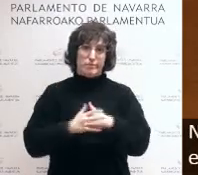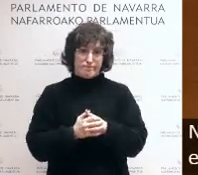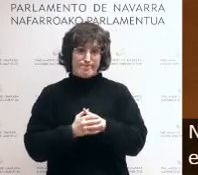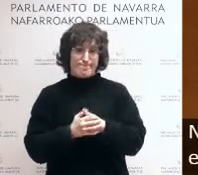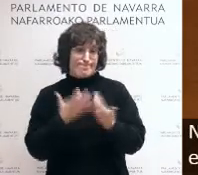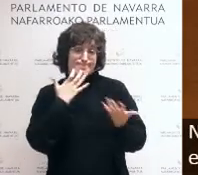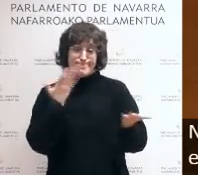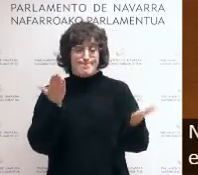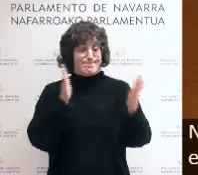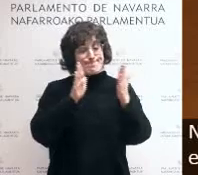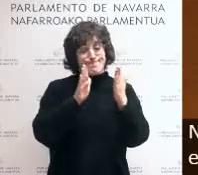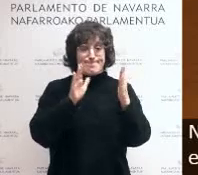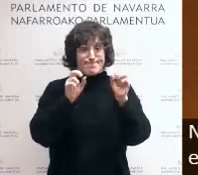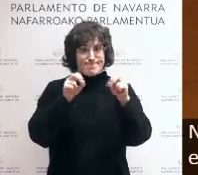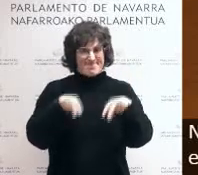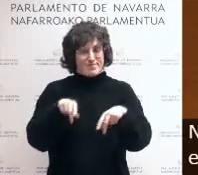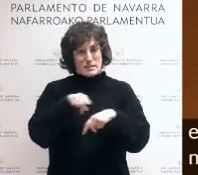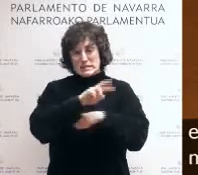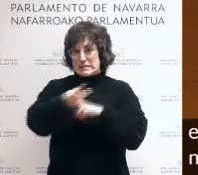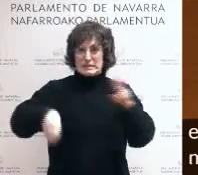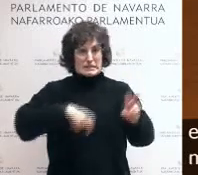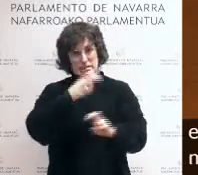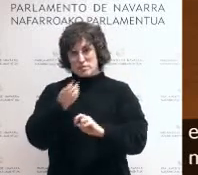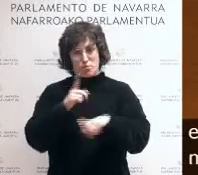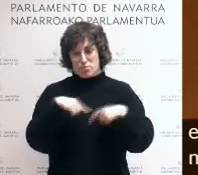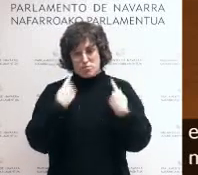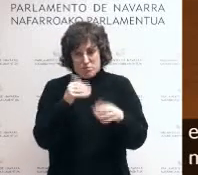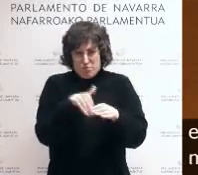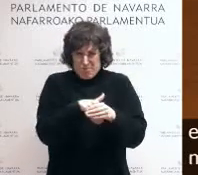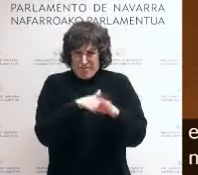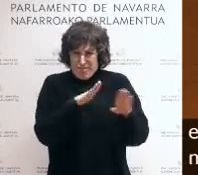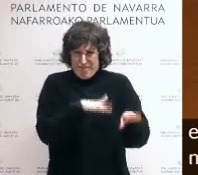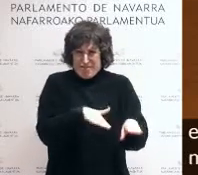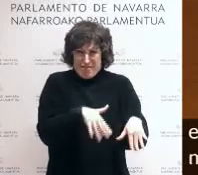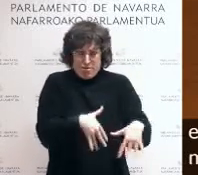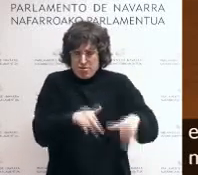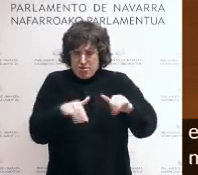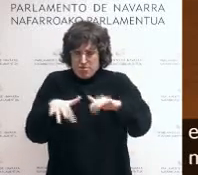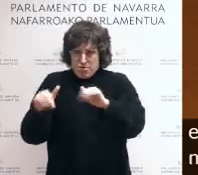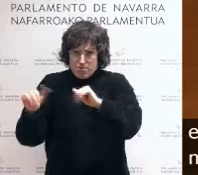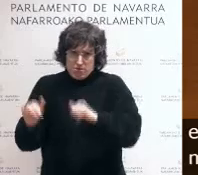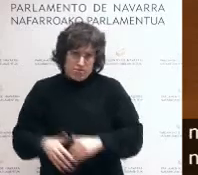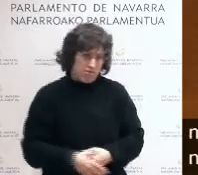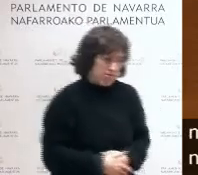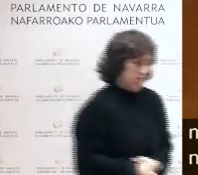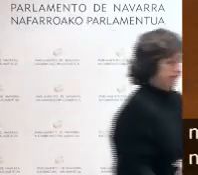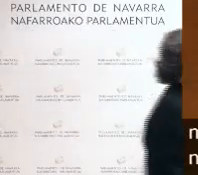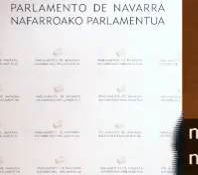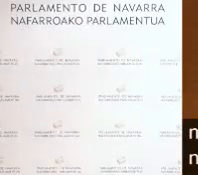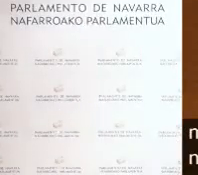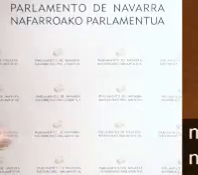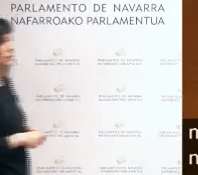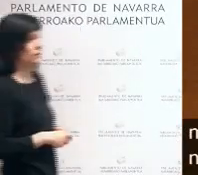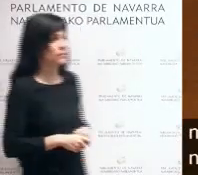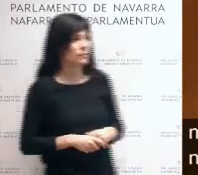necesaria y cada vez más urgente reforma, no vamos a dar nuestro voto favorable en ningún caso, porque nos volvería